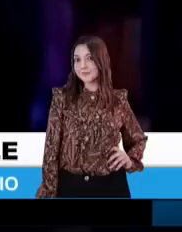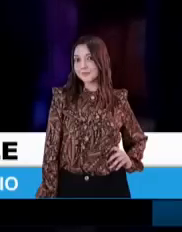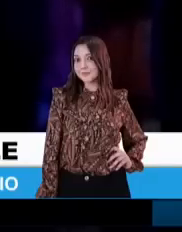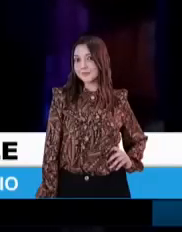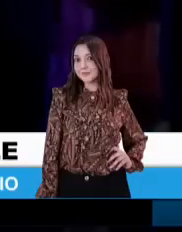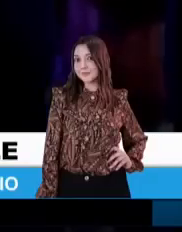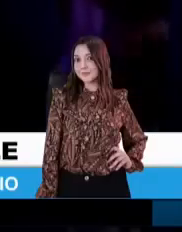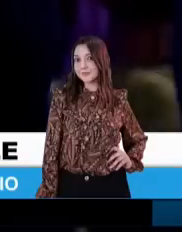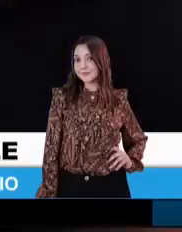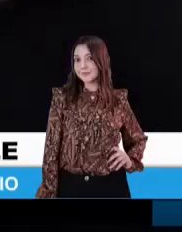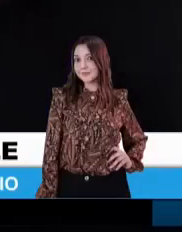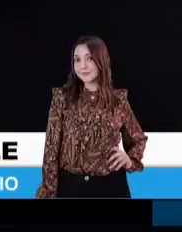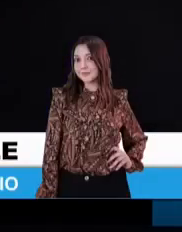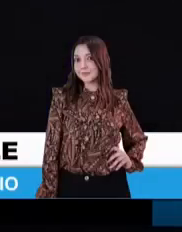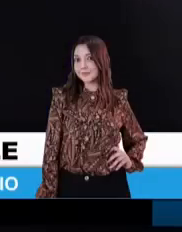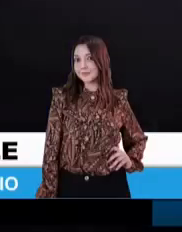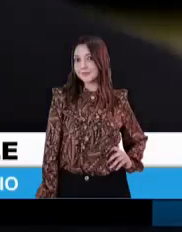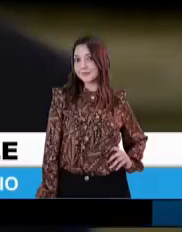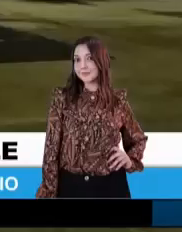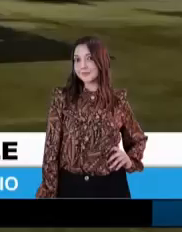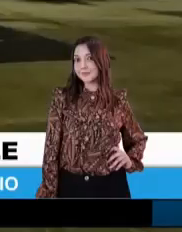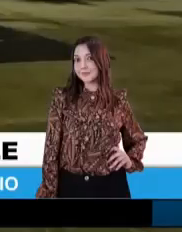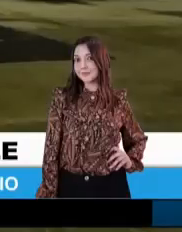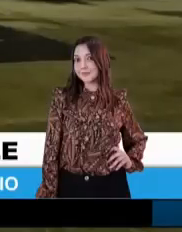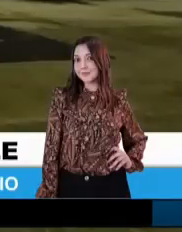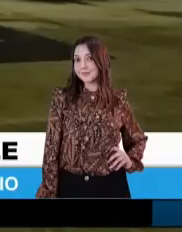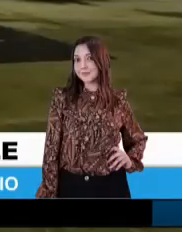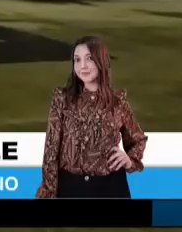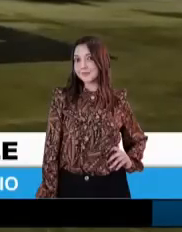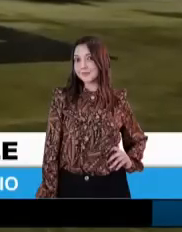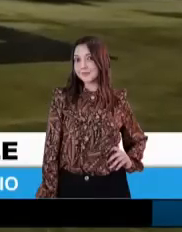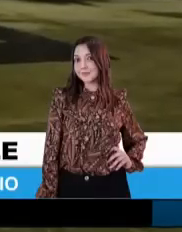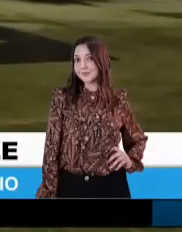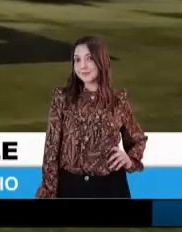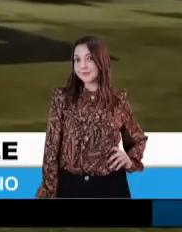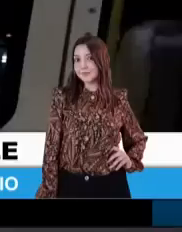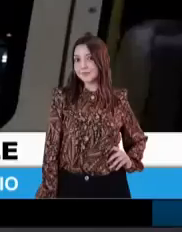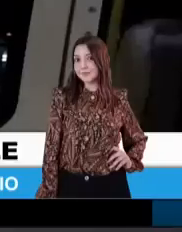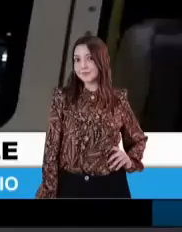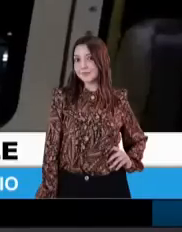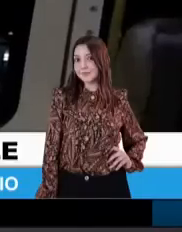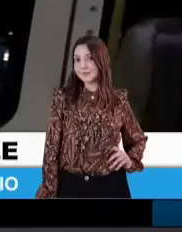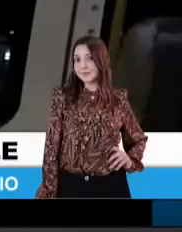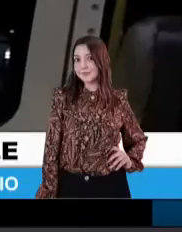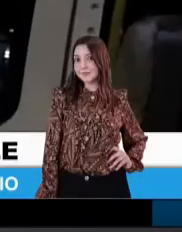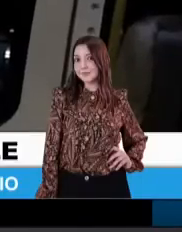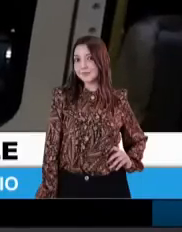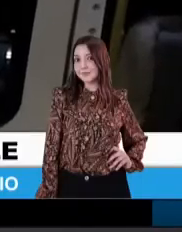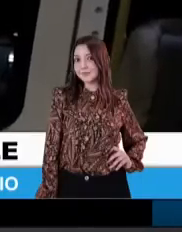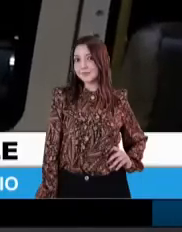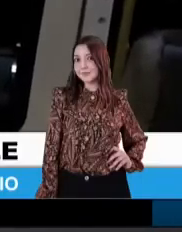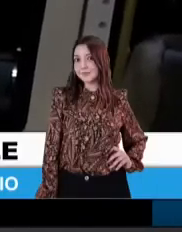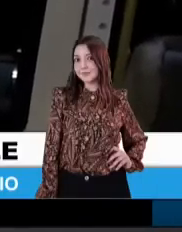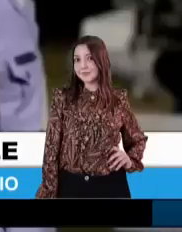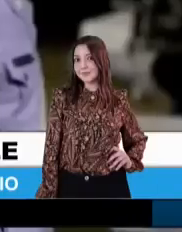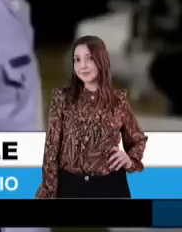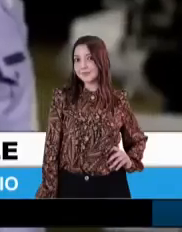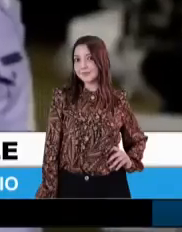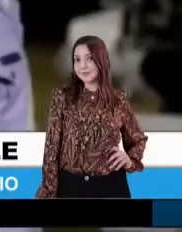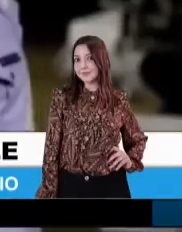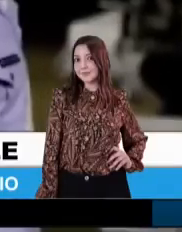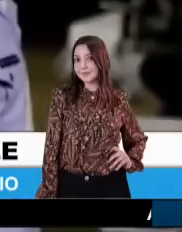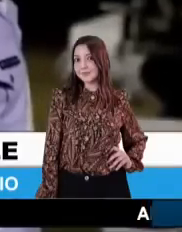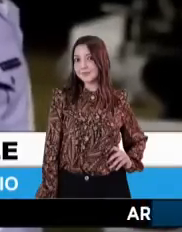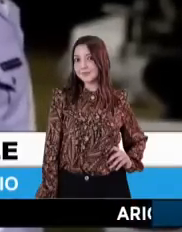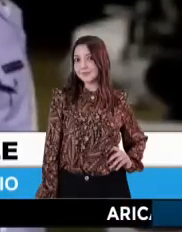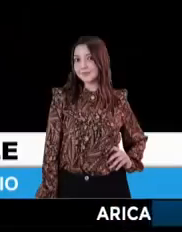el país que tenga la presidencia pro tempore de la Alianza del Pacífico. Lo cierto es que se espera que en los próximos minutos ya llegue el